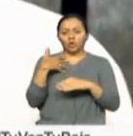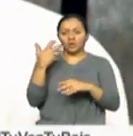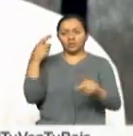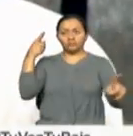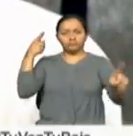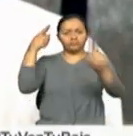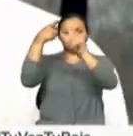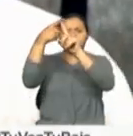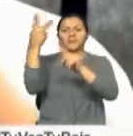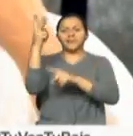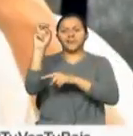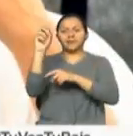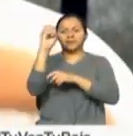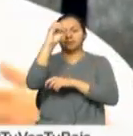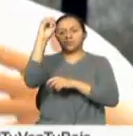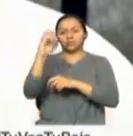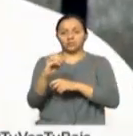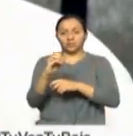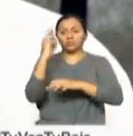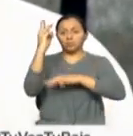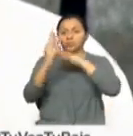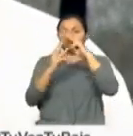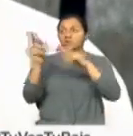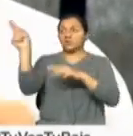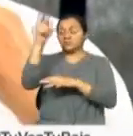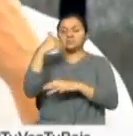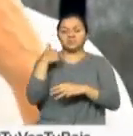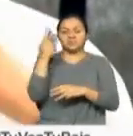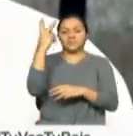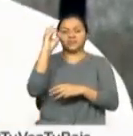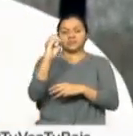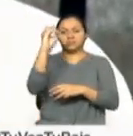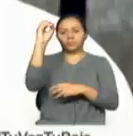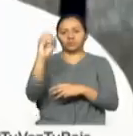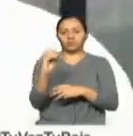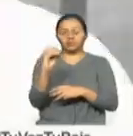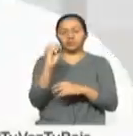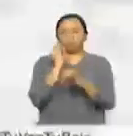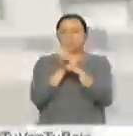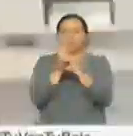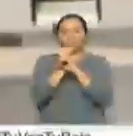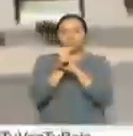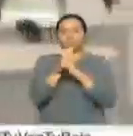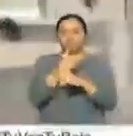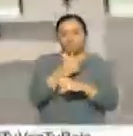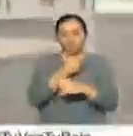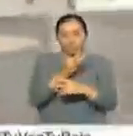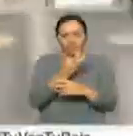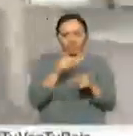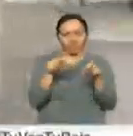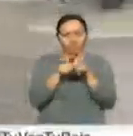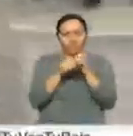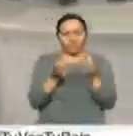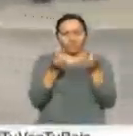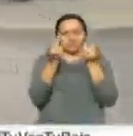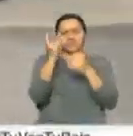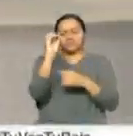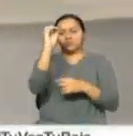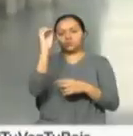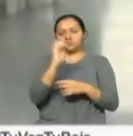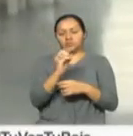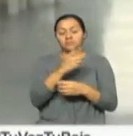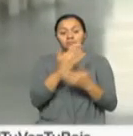lo que realmente se tiene en promedio a nivel internacional, los países que más se han desarrollado. La moderna institución